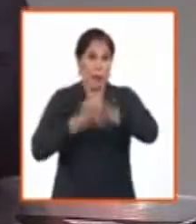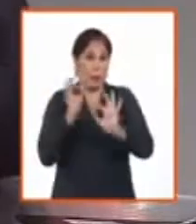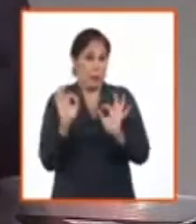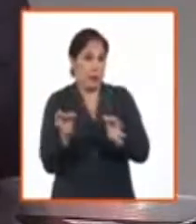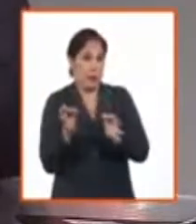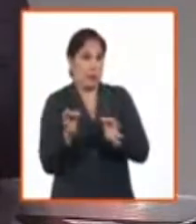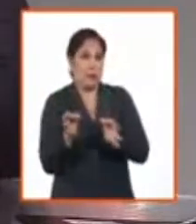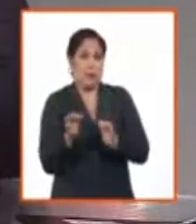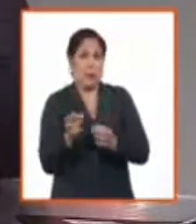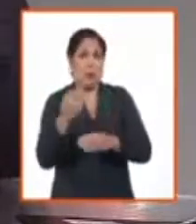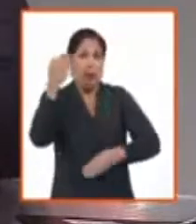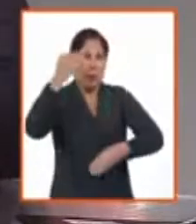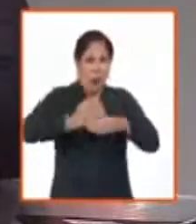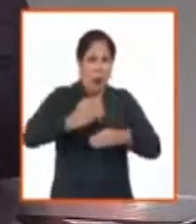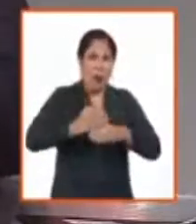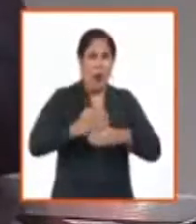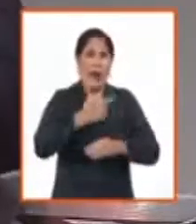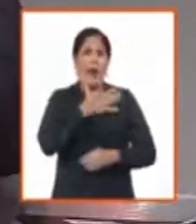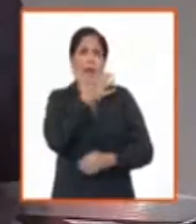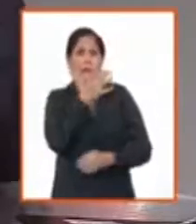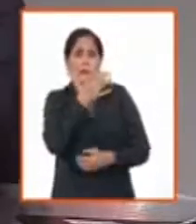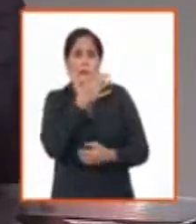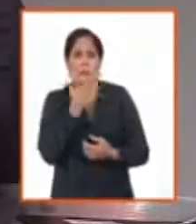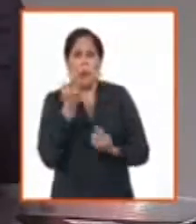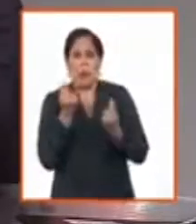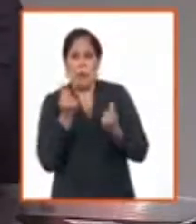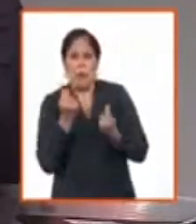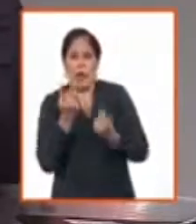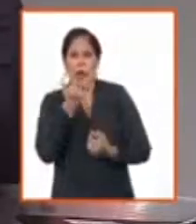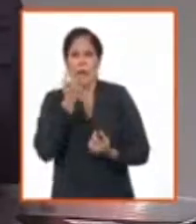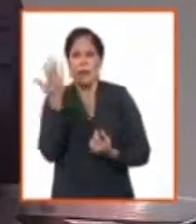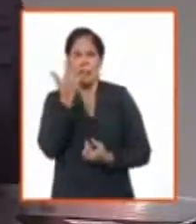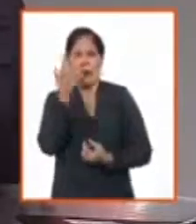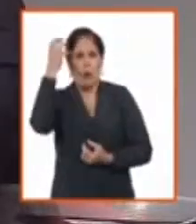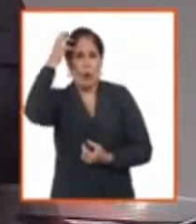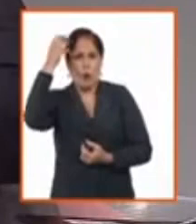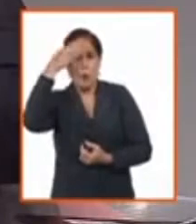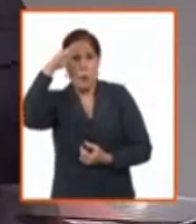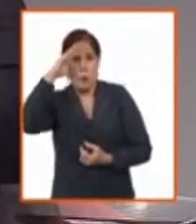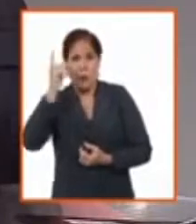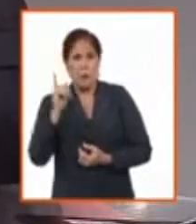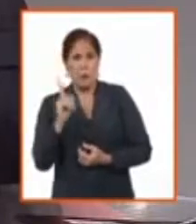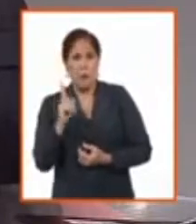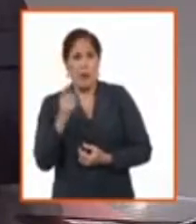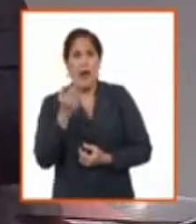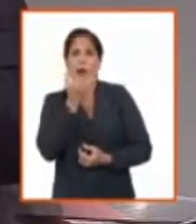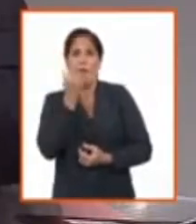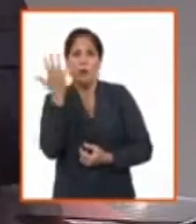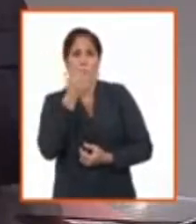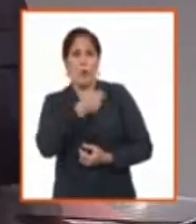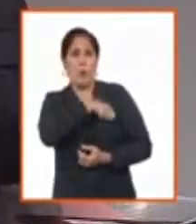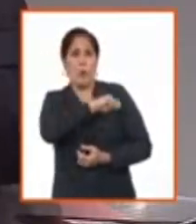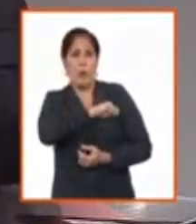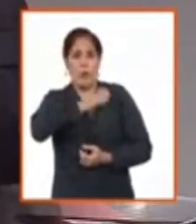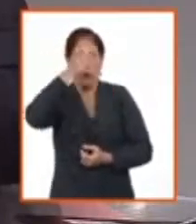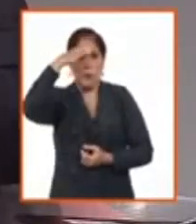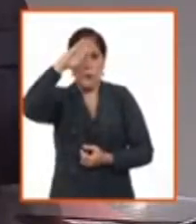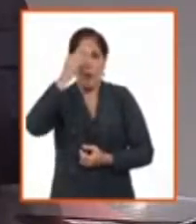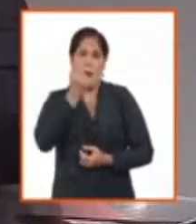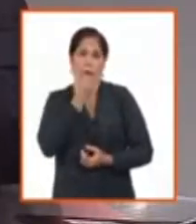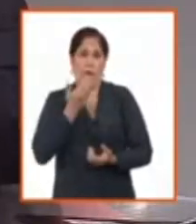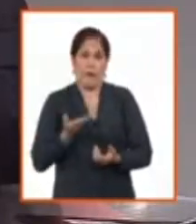sobre el tema el bloqueo sobre todo hace sufrir al pueblo cubano es decir eso es un elemento importante y yo creo que también